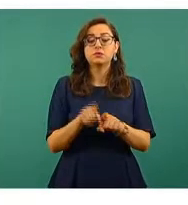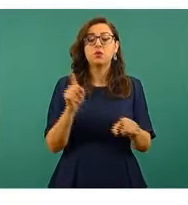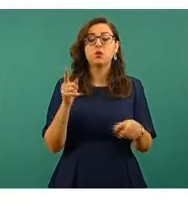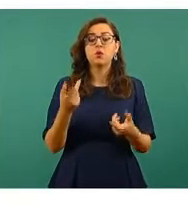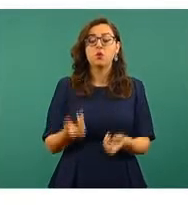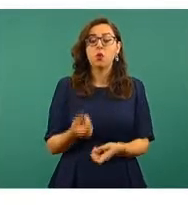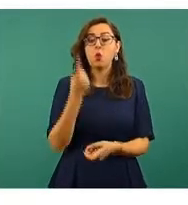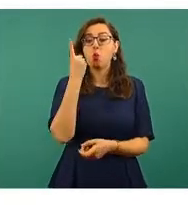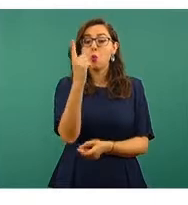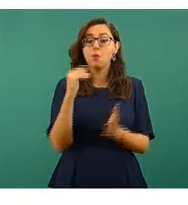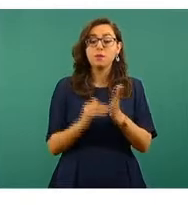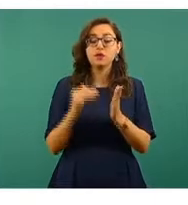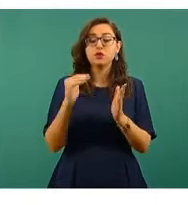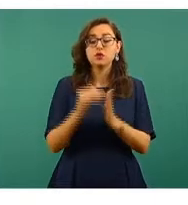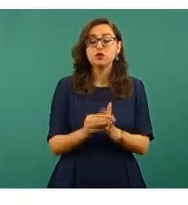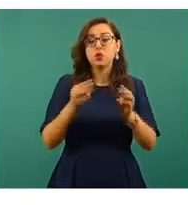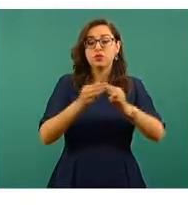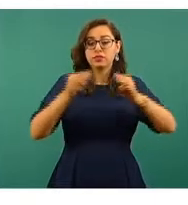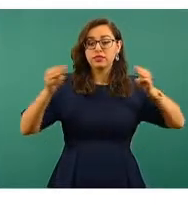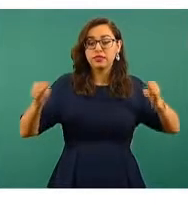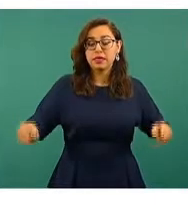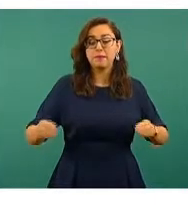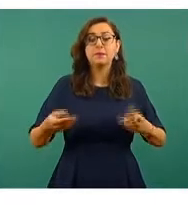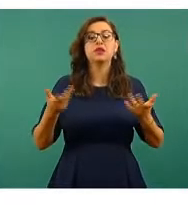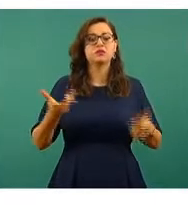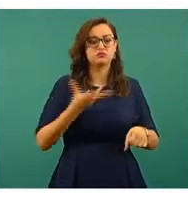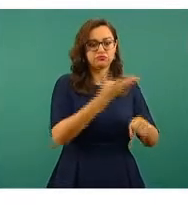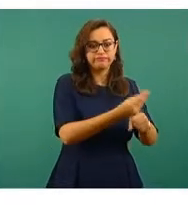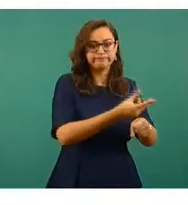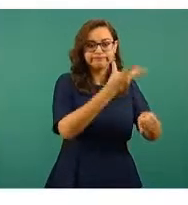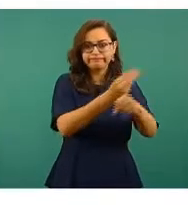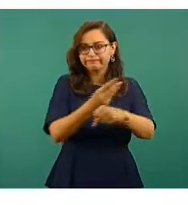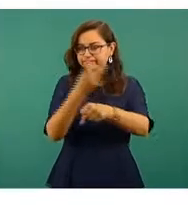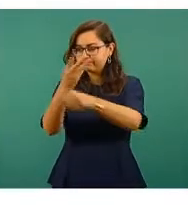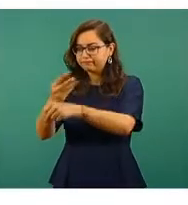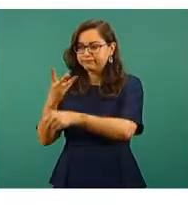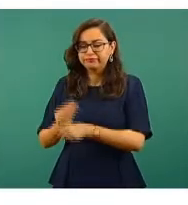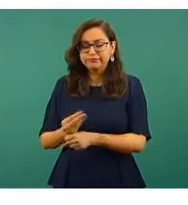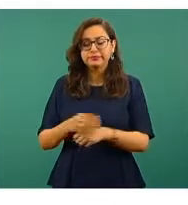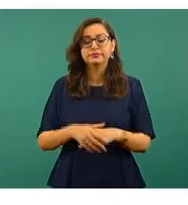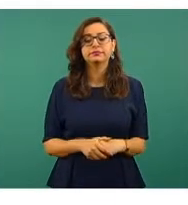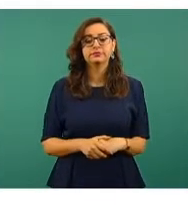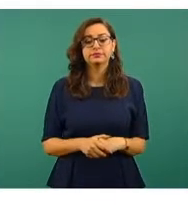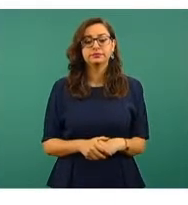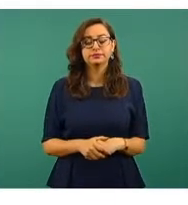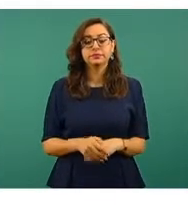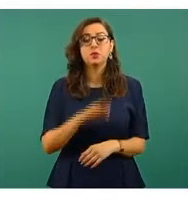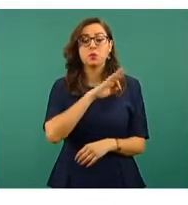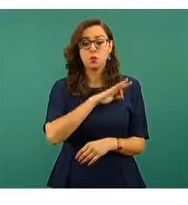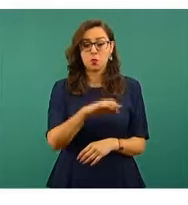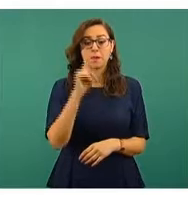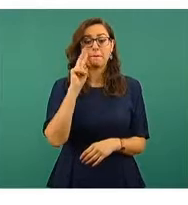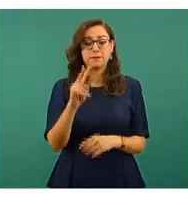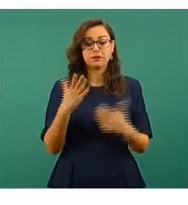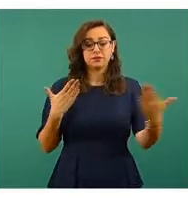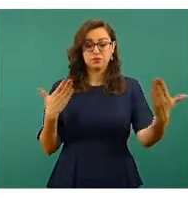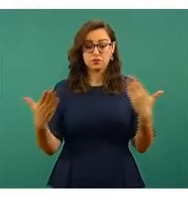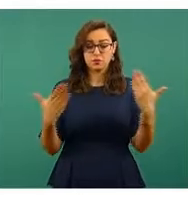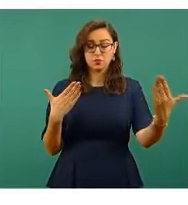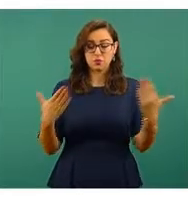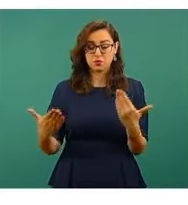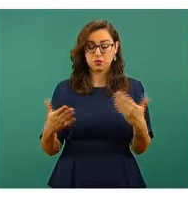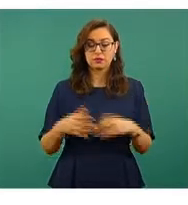cuadrados intervenidos, exactamente 1.1 millón de metros cuadrados intervenidos, y ponemos una comparativa de qué quiere decir